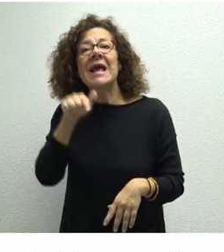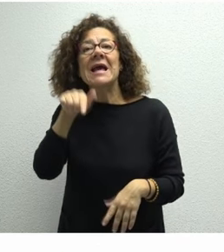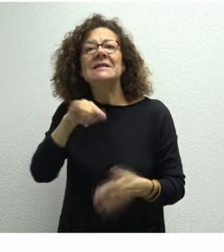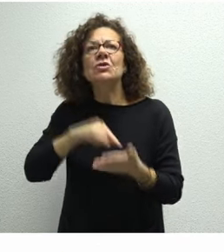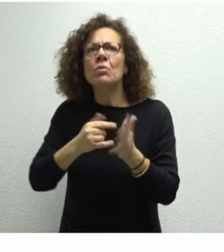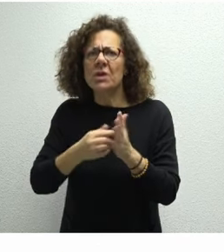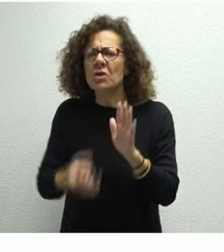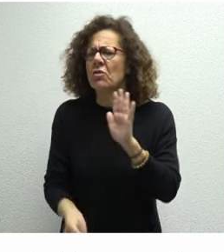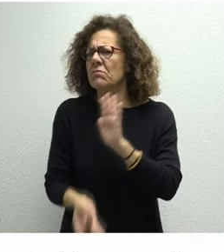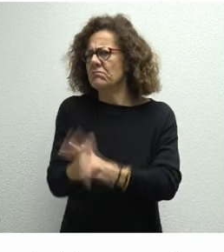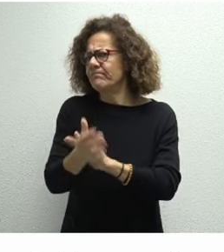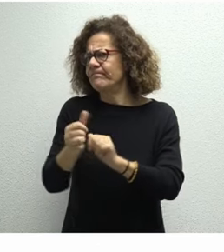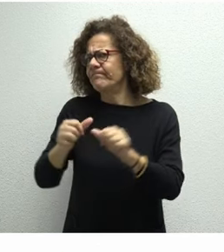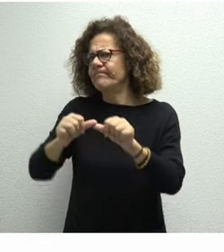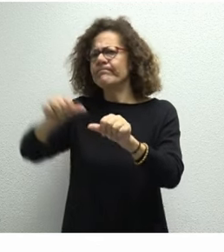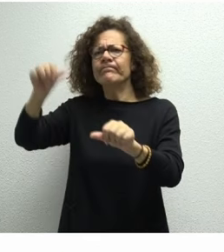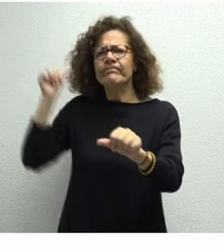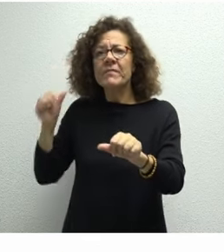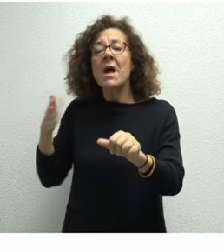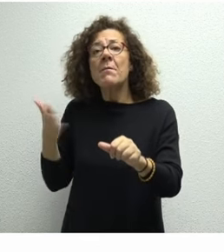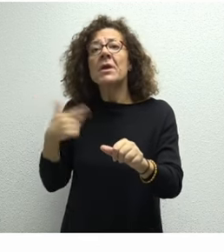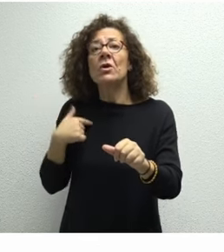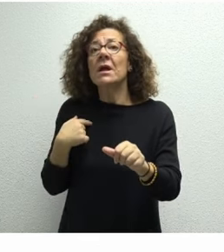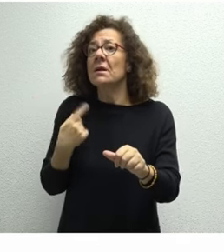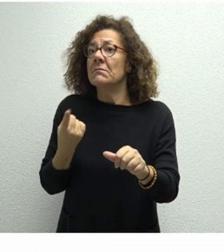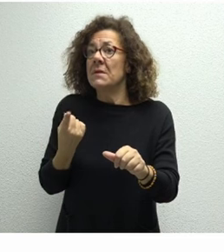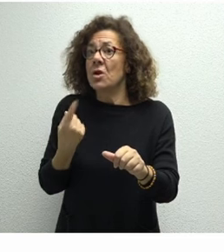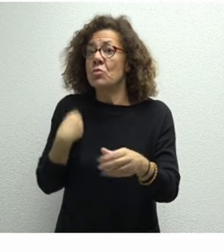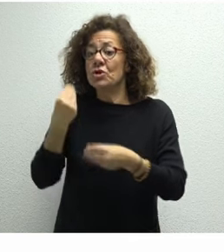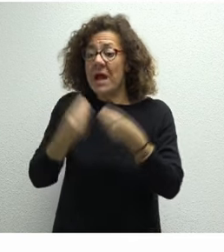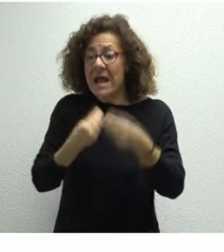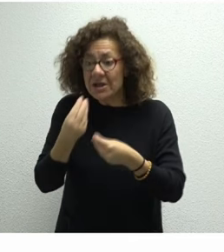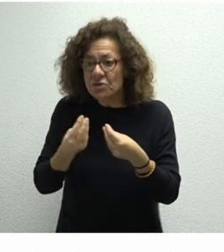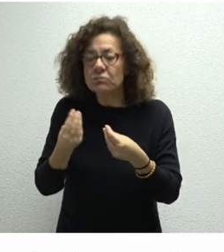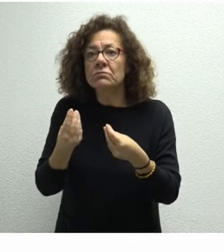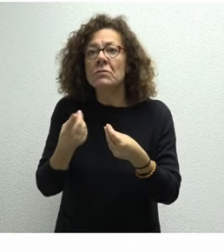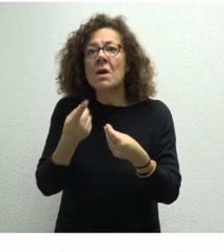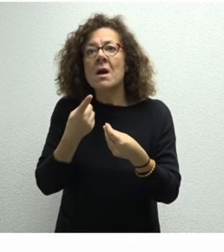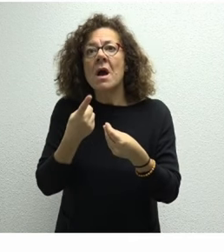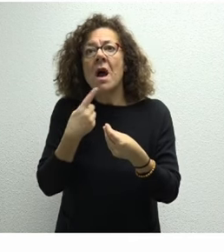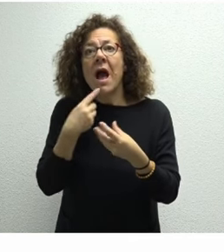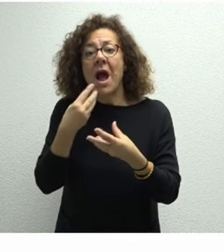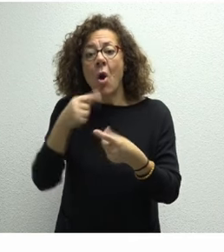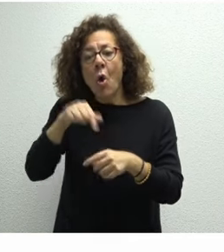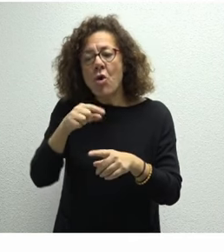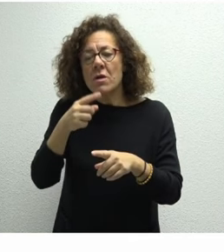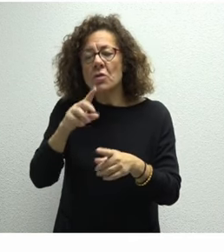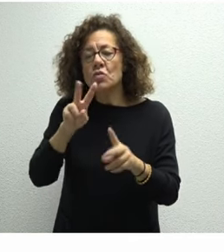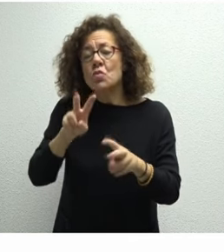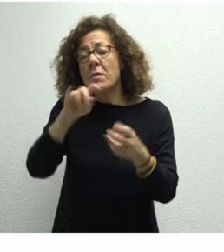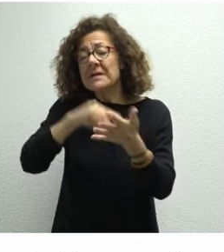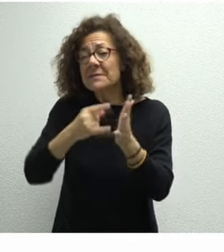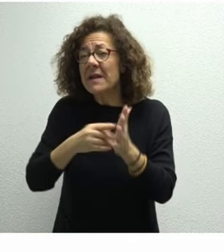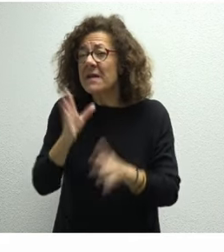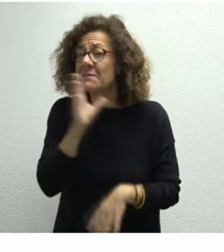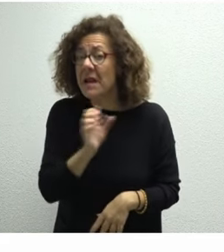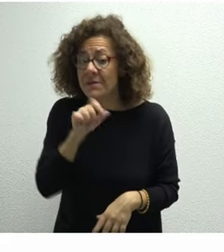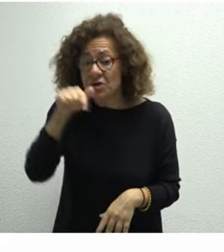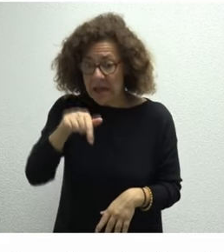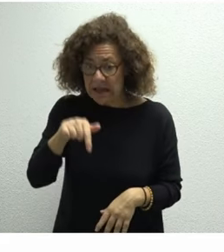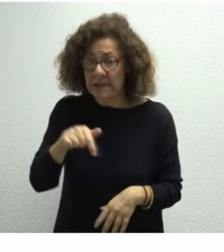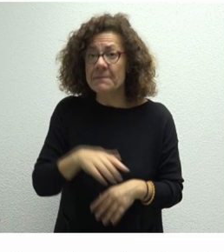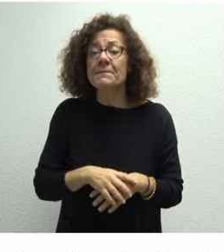arrancó hace mucho tiempo pero que hemos sido capaces de hacerlo pasar por un embudo y tener hoy un montón de experiencias maravillosas aquí con